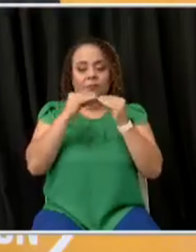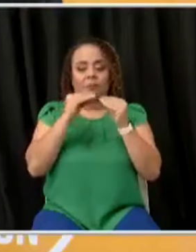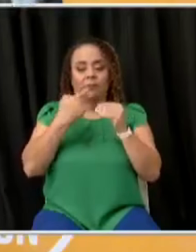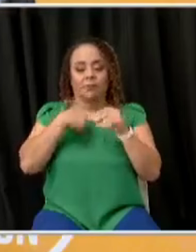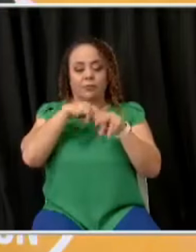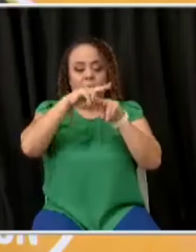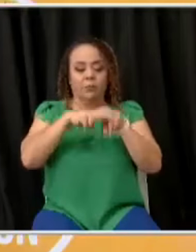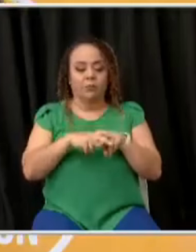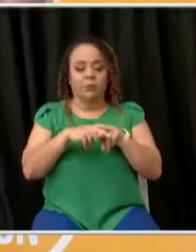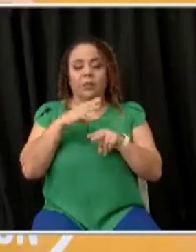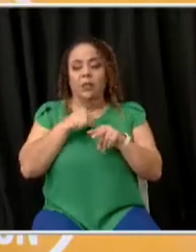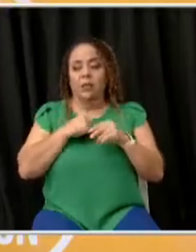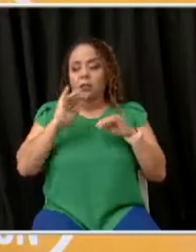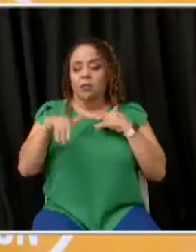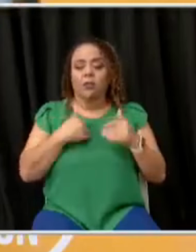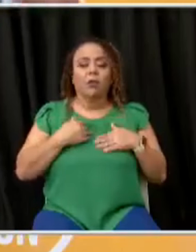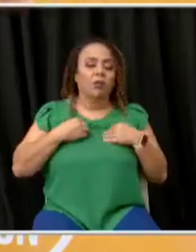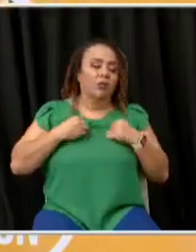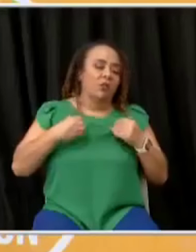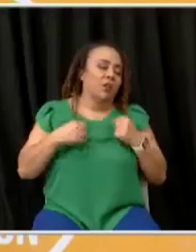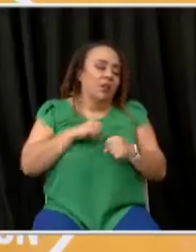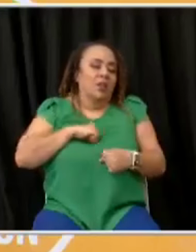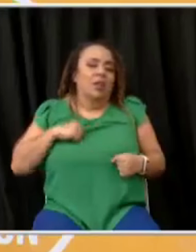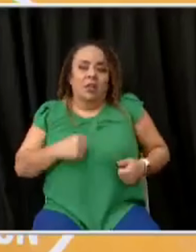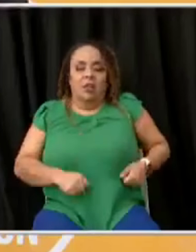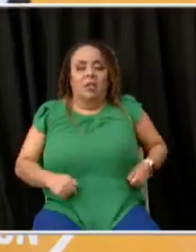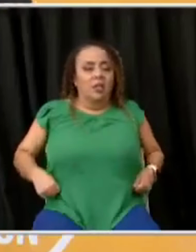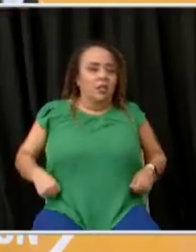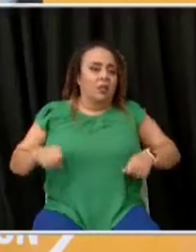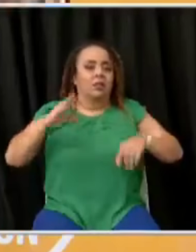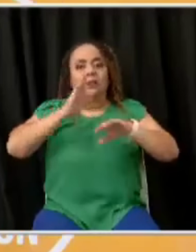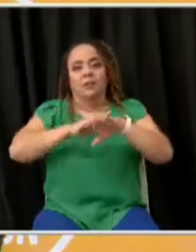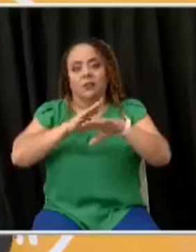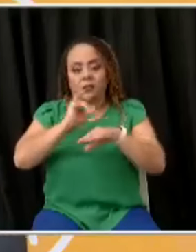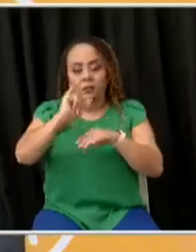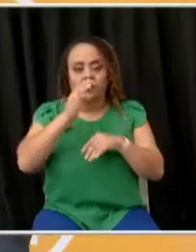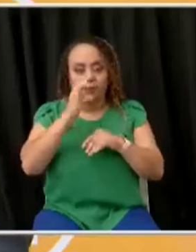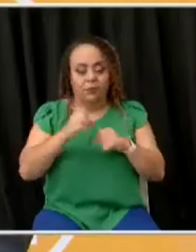le quitemos todo lo que lo está aprisionando y que no está dejando que su